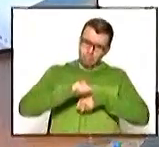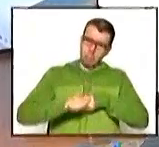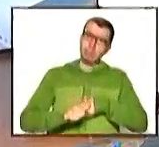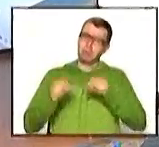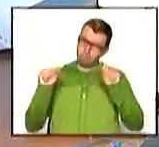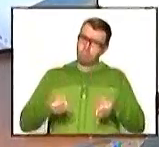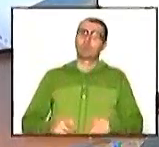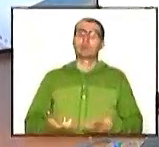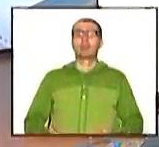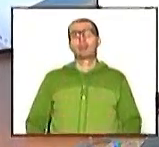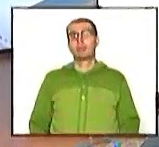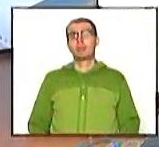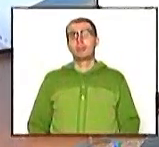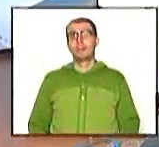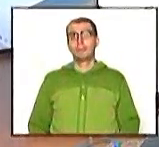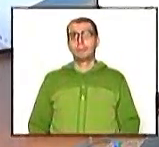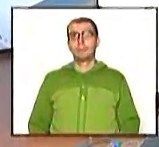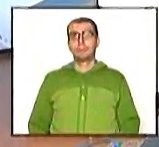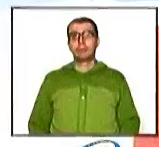Miren,